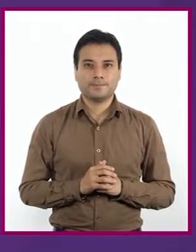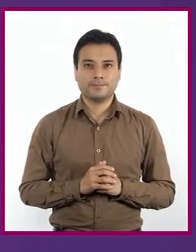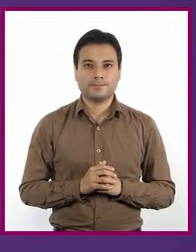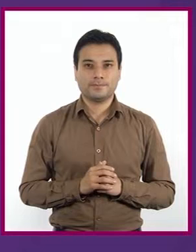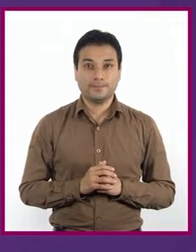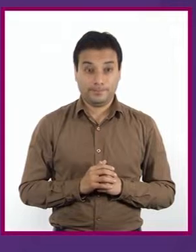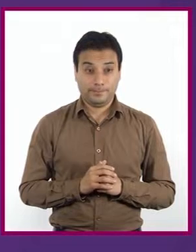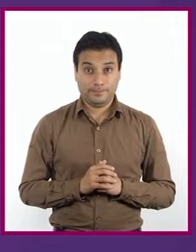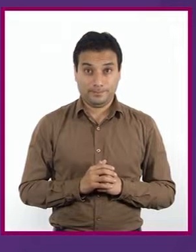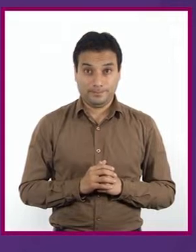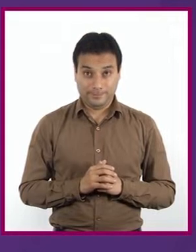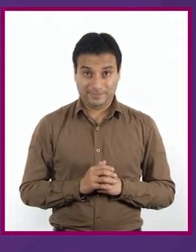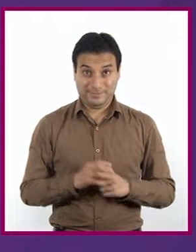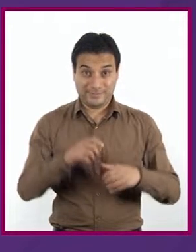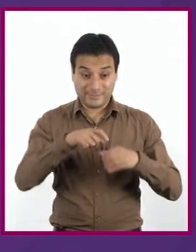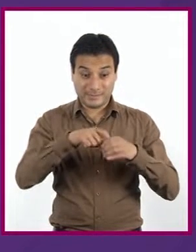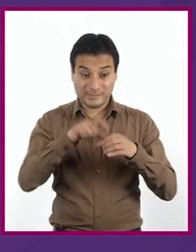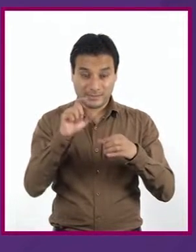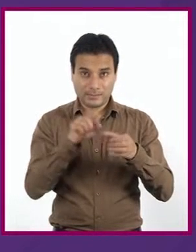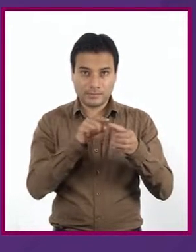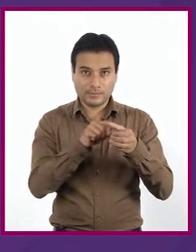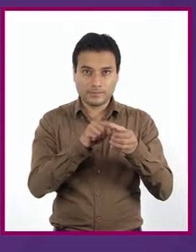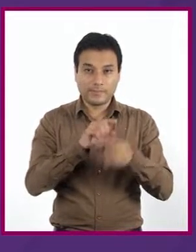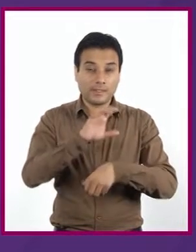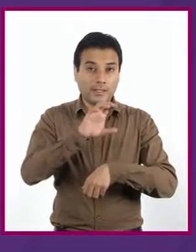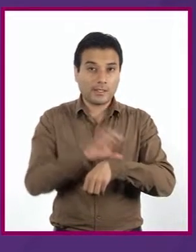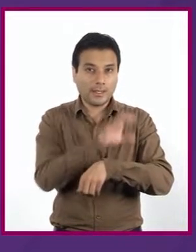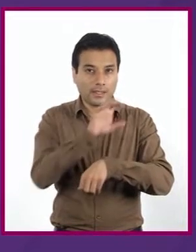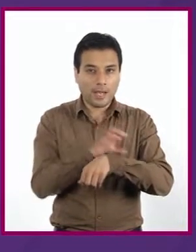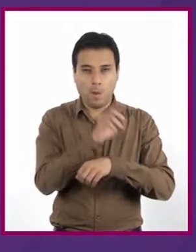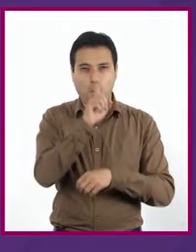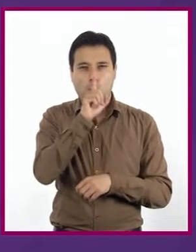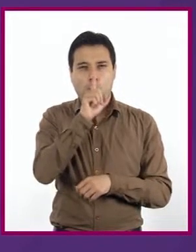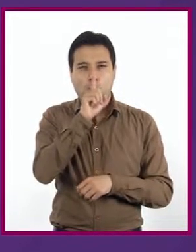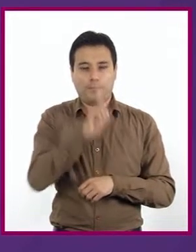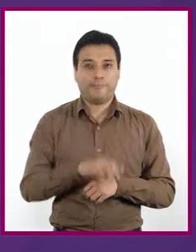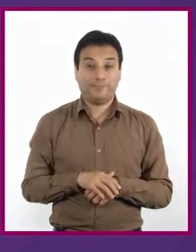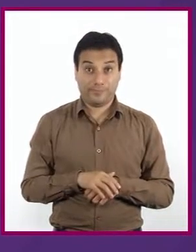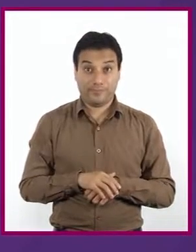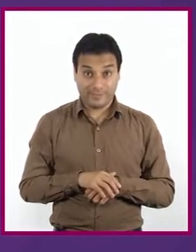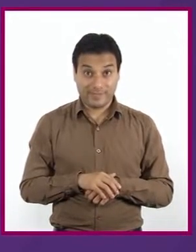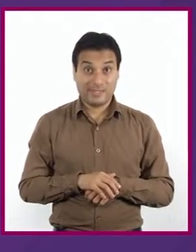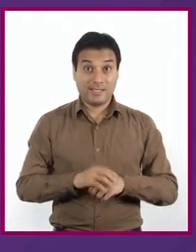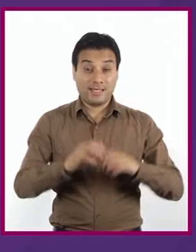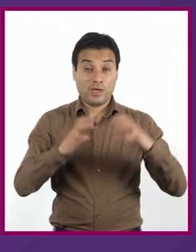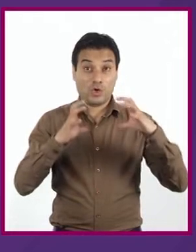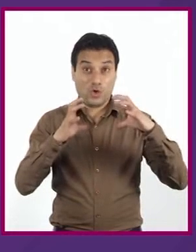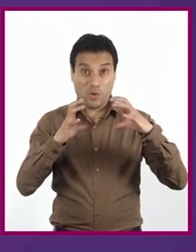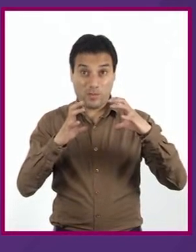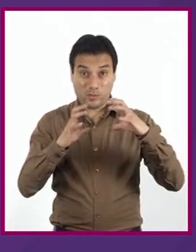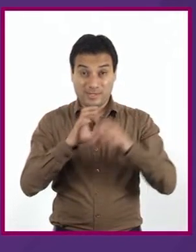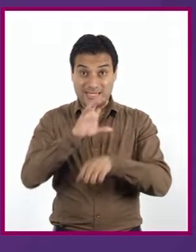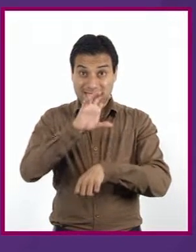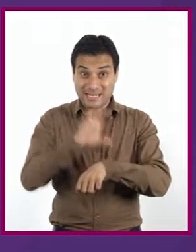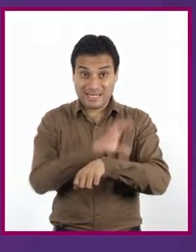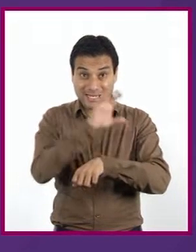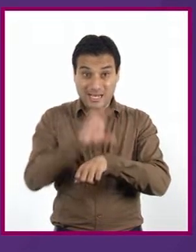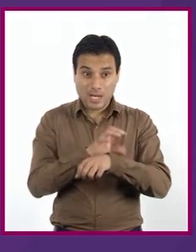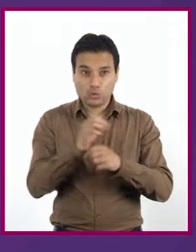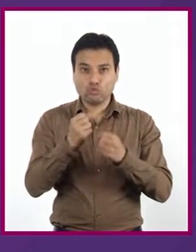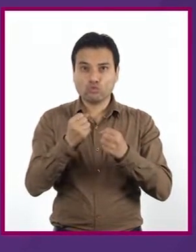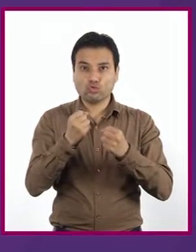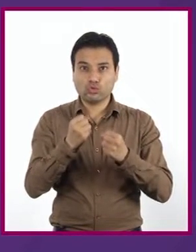La lata tiene carga neutra. Al acercar el globo, los electrones de la lata se alejan, es